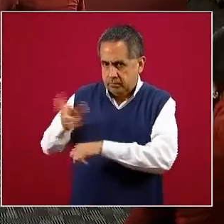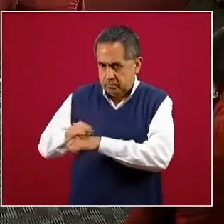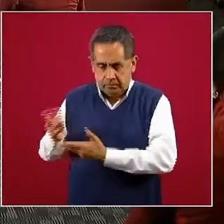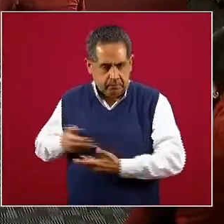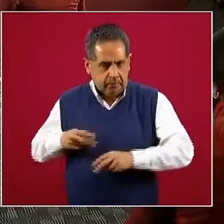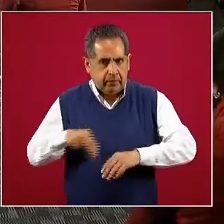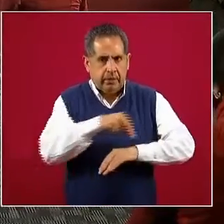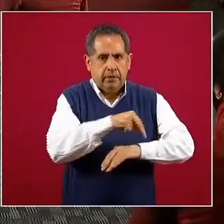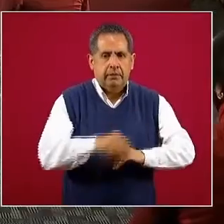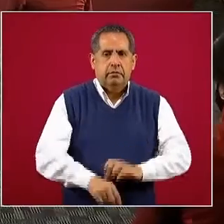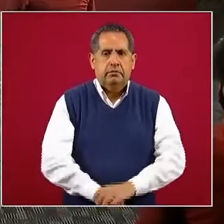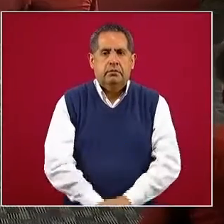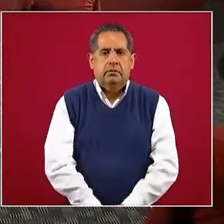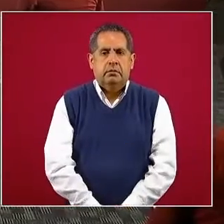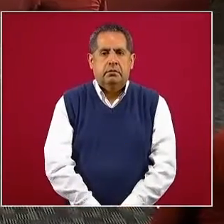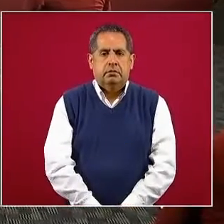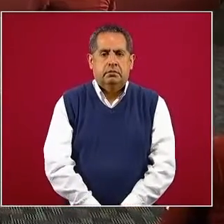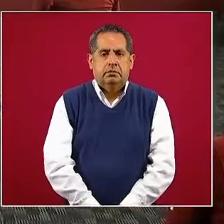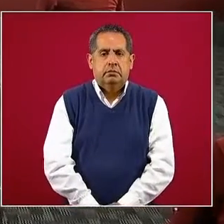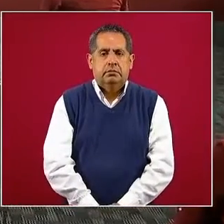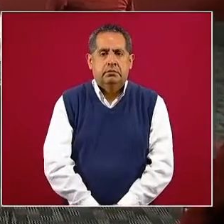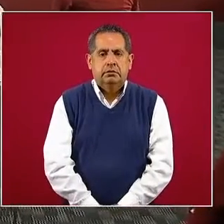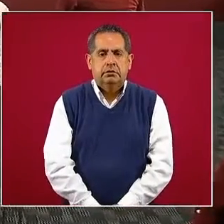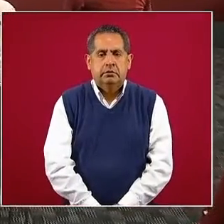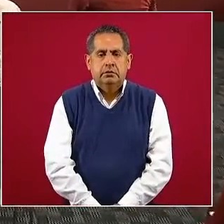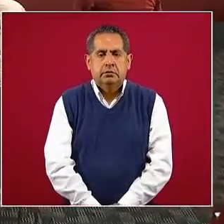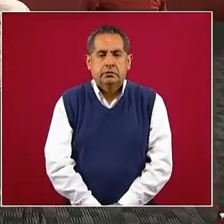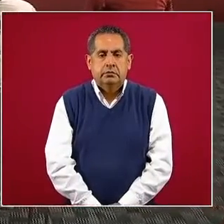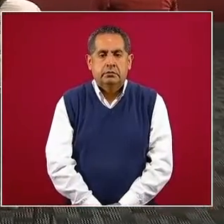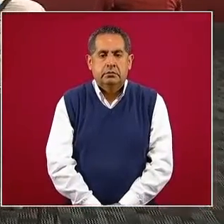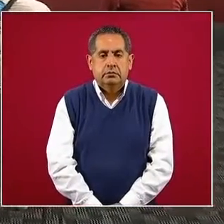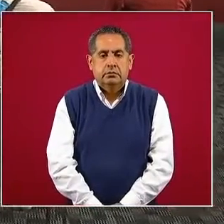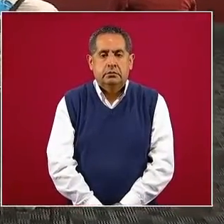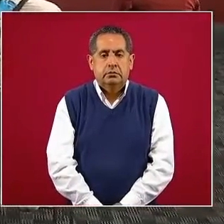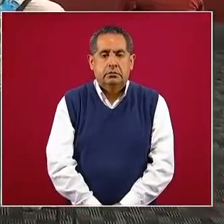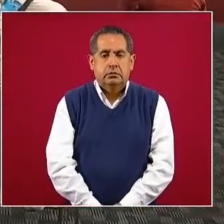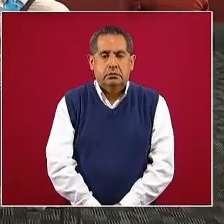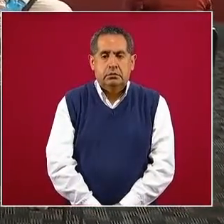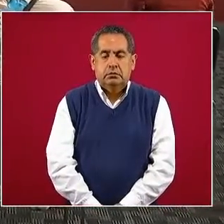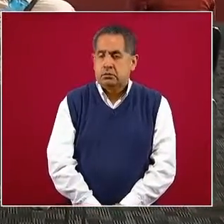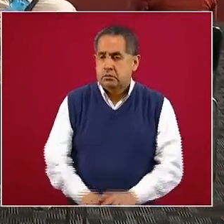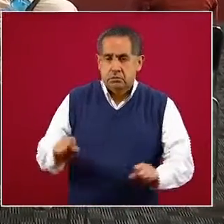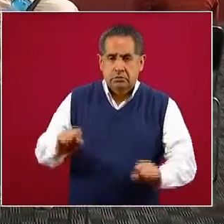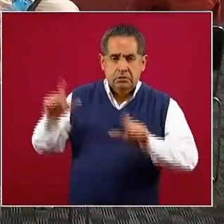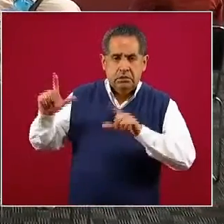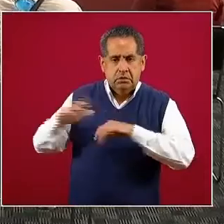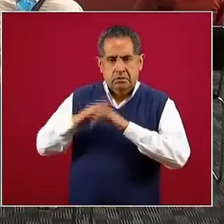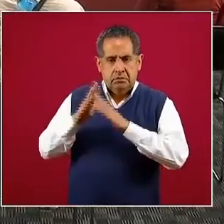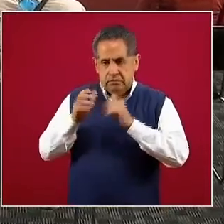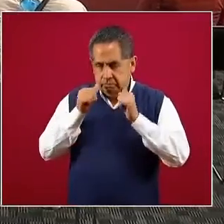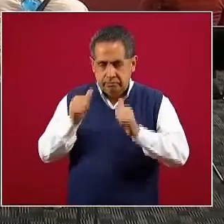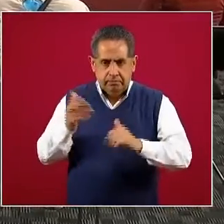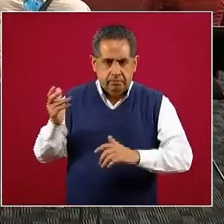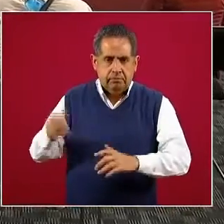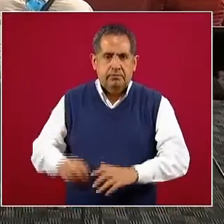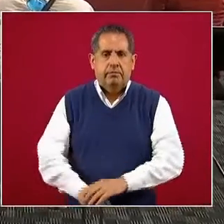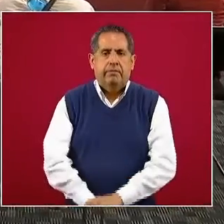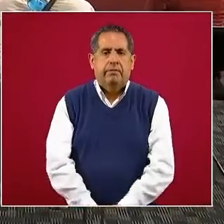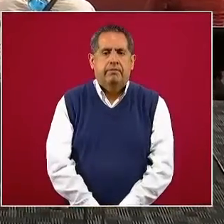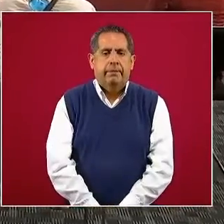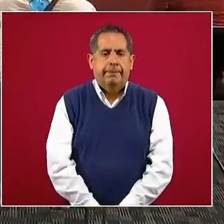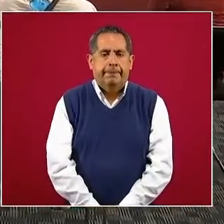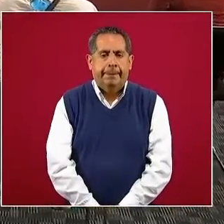Puebla, Miguel Barbosa, porque hemos venido un grupo de funcionarias y funcionarios del gobierno federal